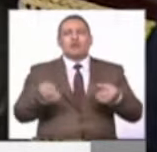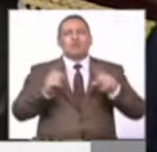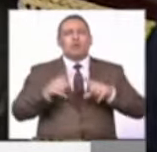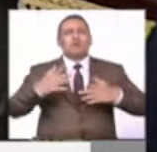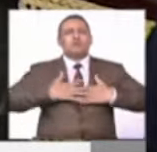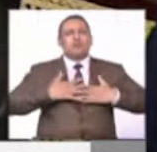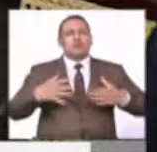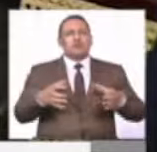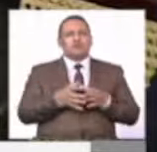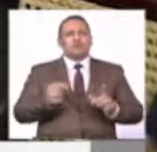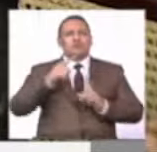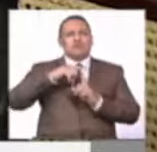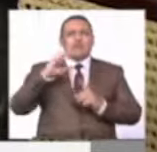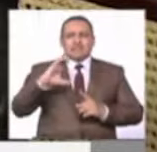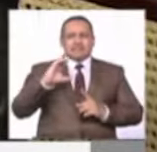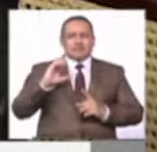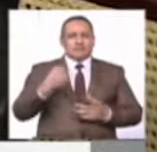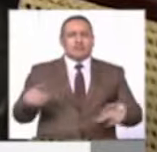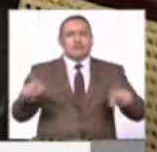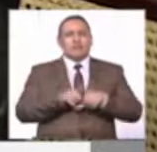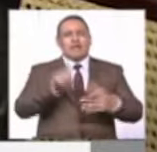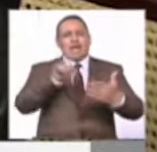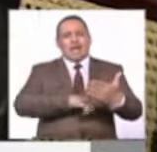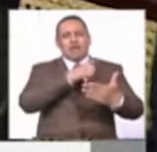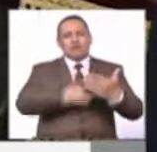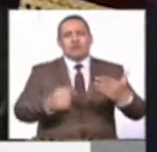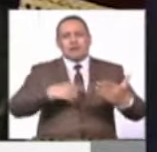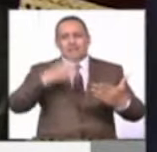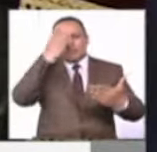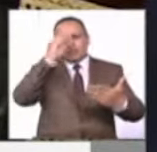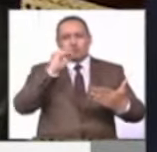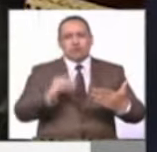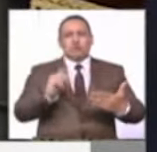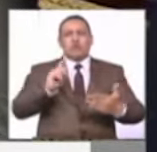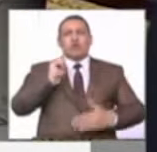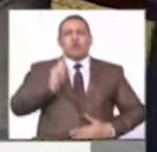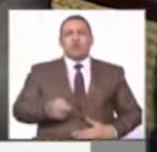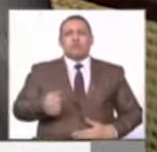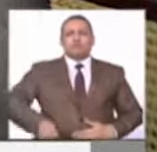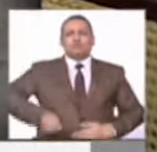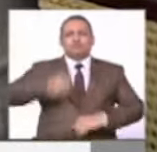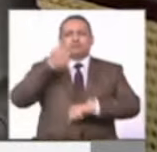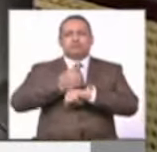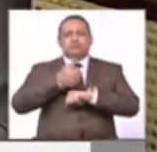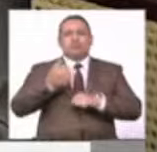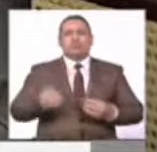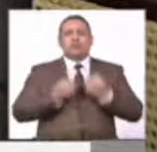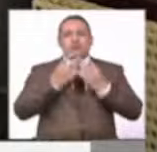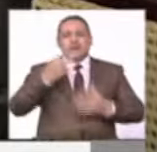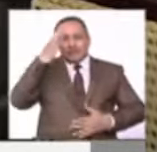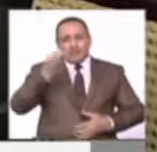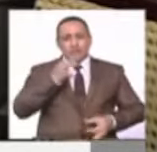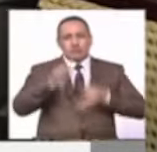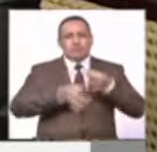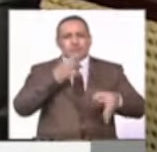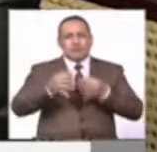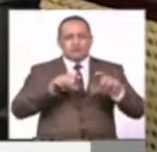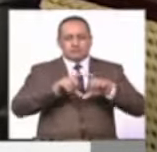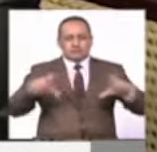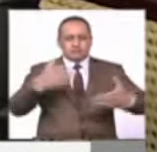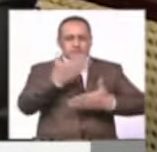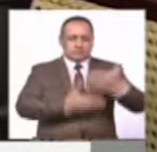tc ha resuelto anular algunas decisiones de la Corte Suprema por considerar que su interpretación de un